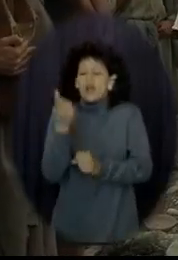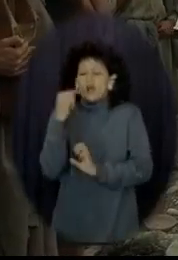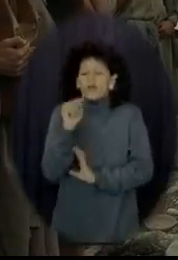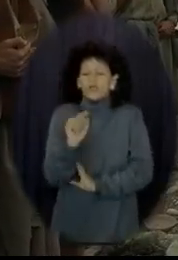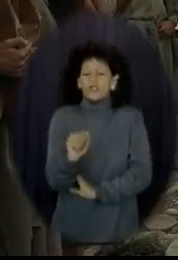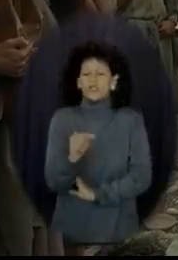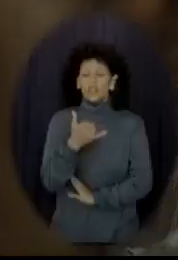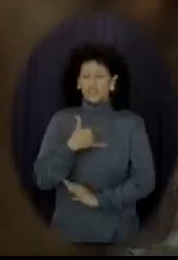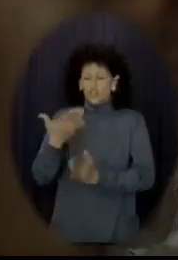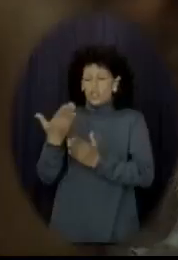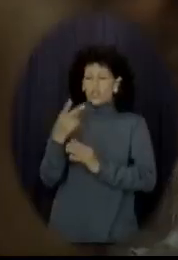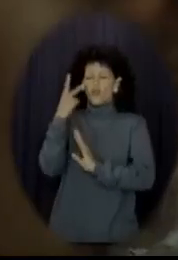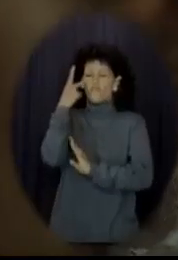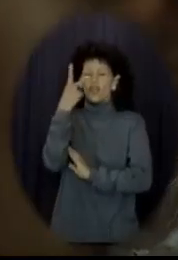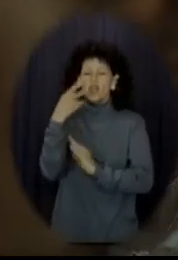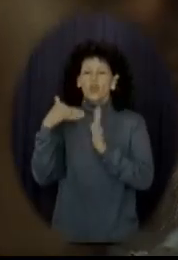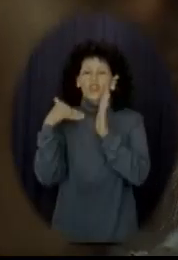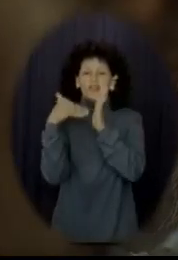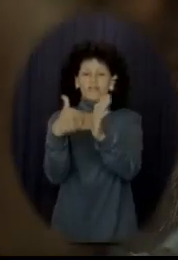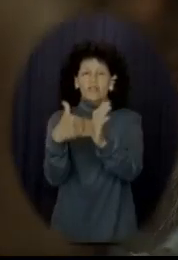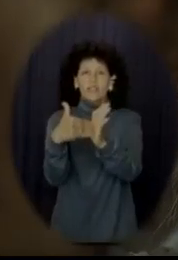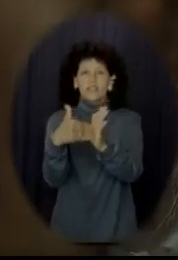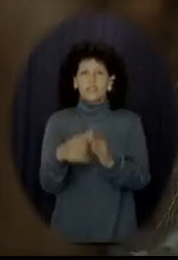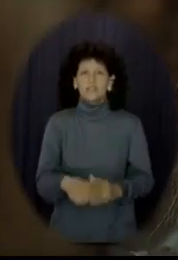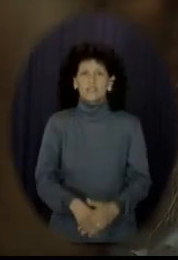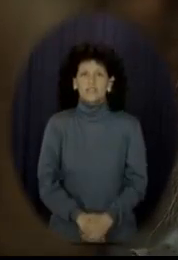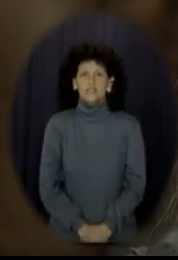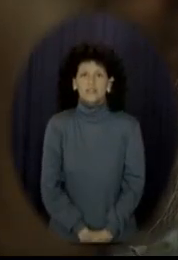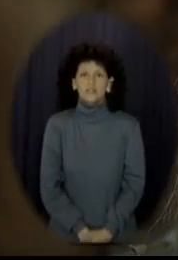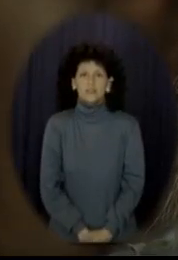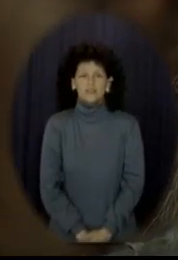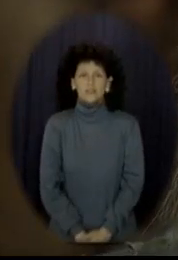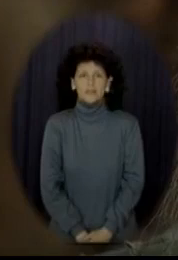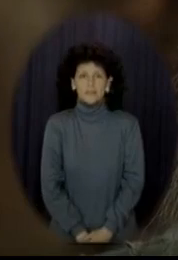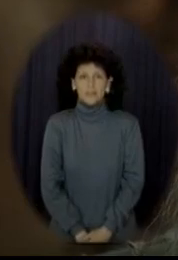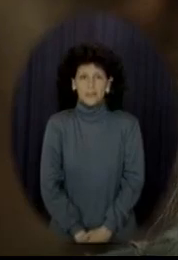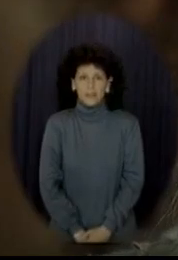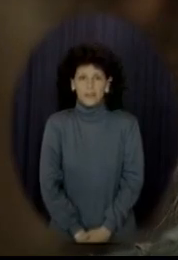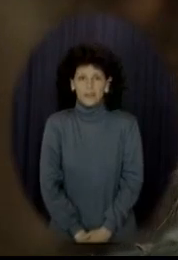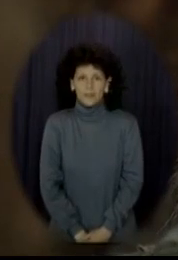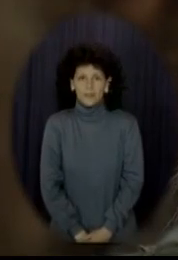¿Qué quieres que haga por ti? Quiero recobrar la vista.